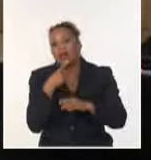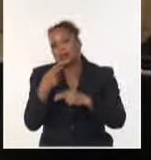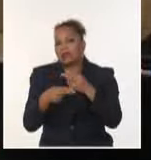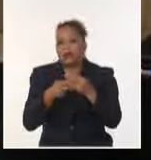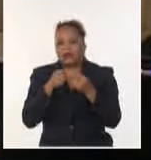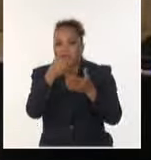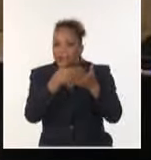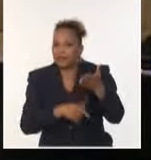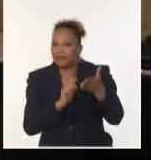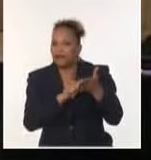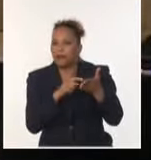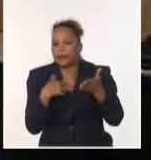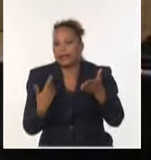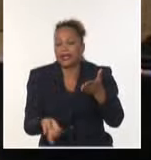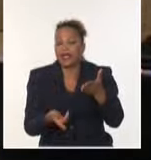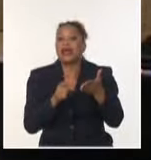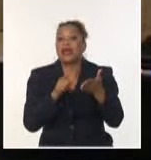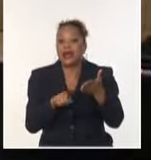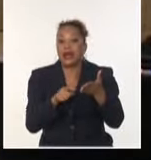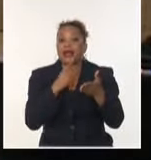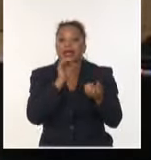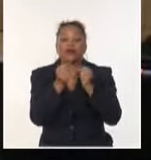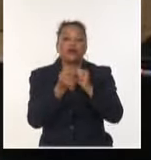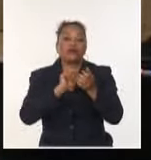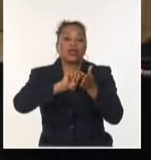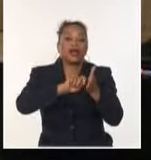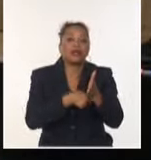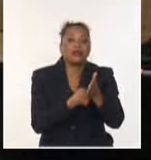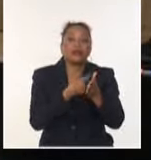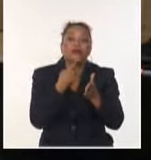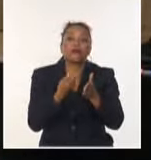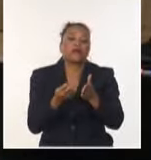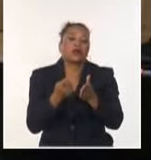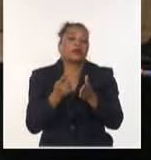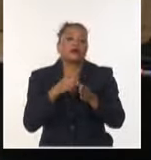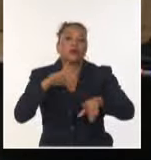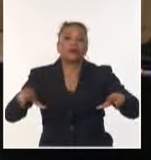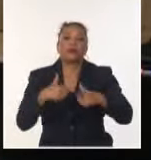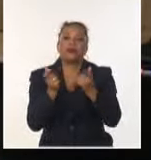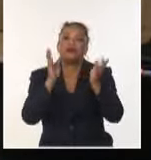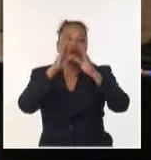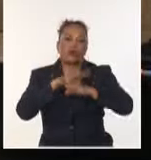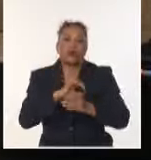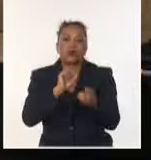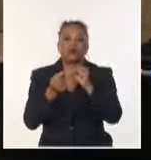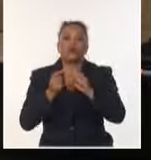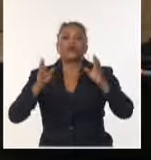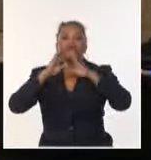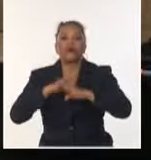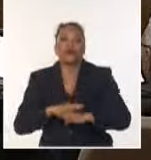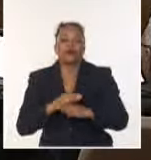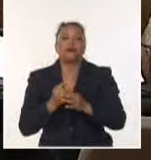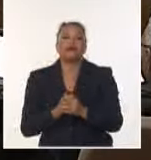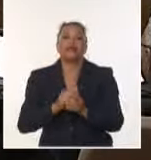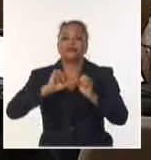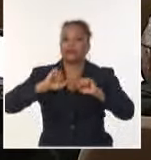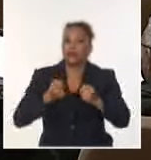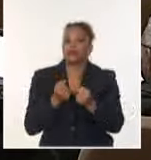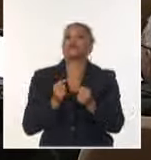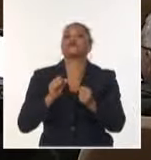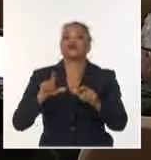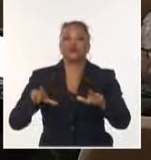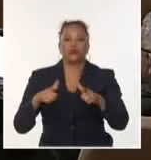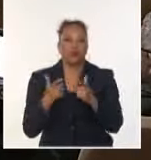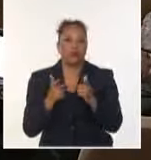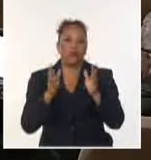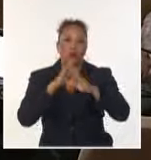se refleja claramente lo que se dejó de contratar por ineficiencia, por falta de control, por falta de rigurosidad. Los